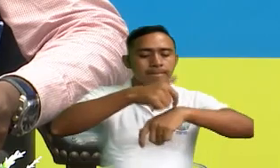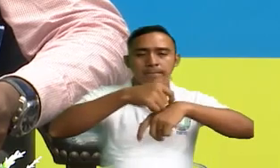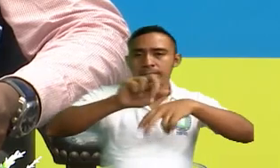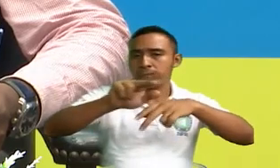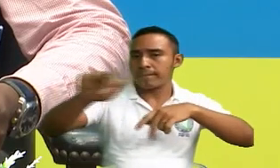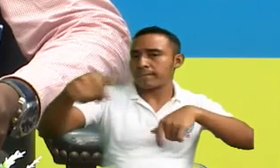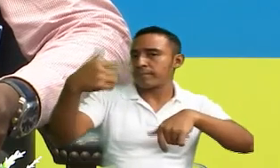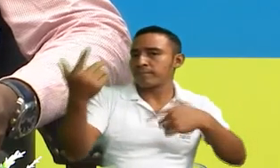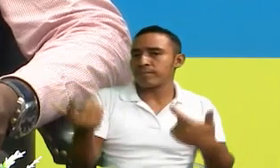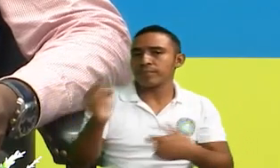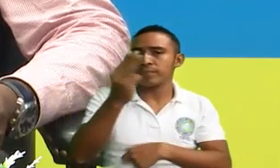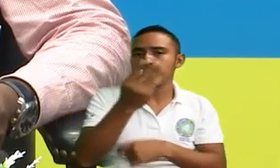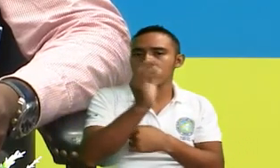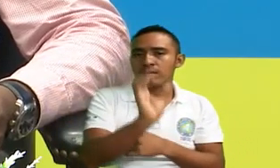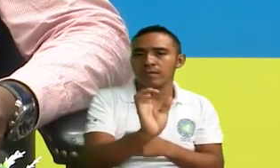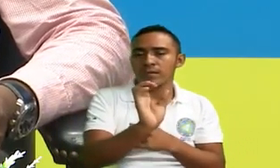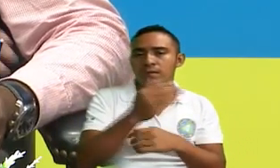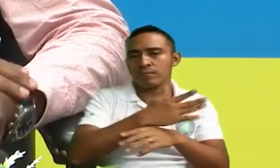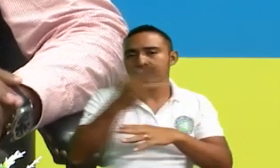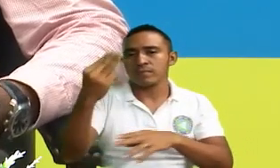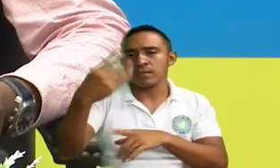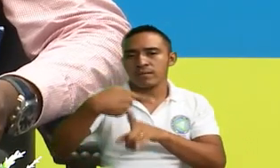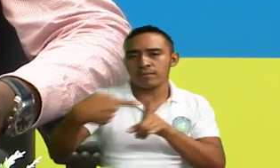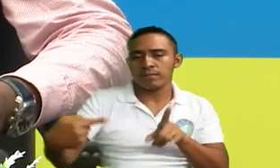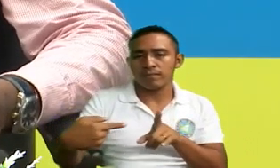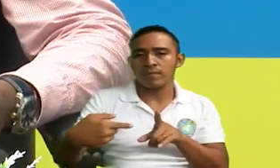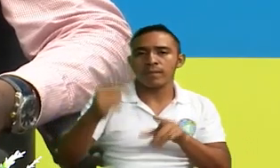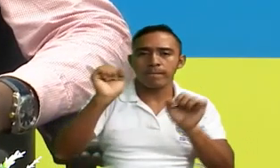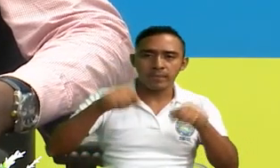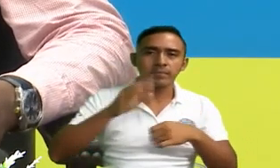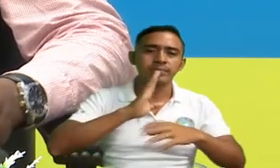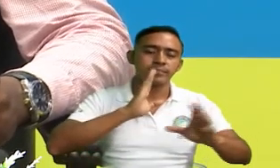hora, 3:00 p.m. a 3:30, para seguir